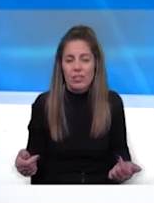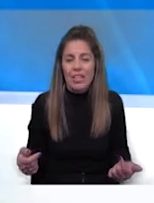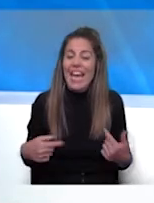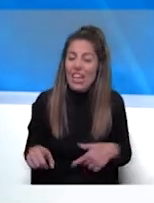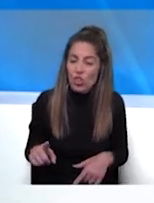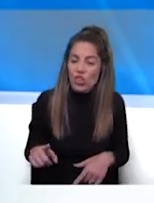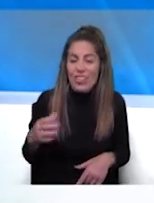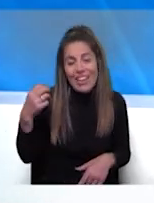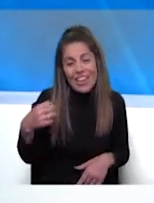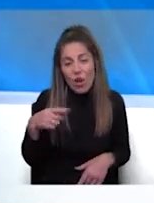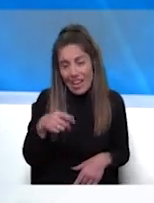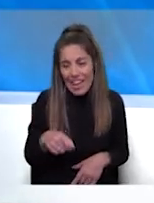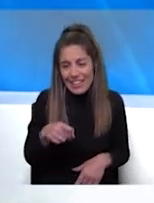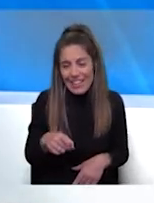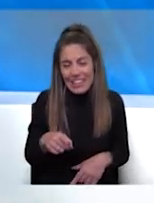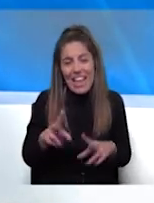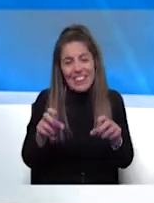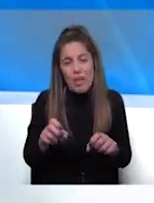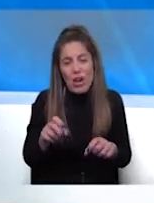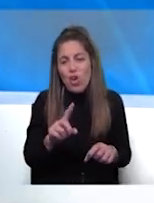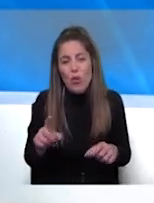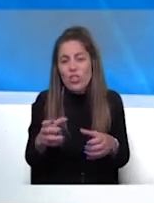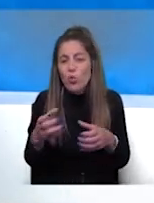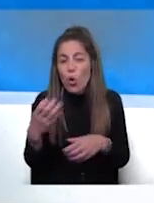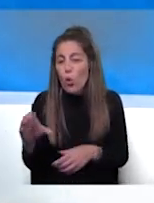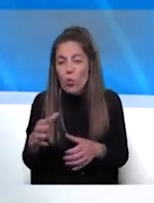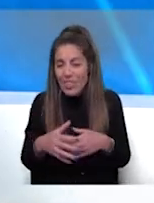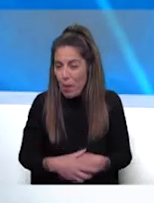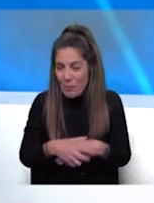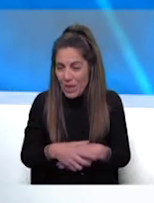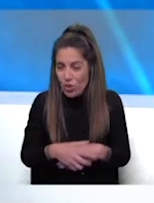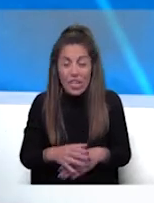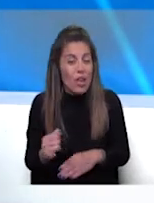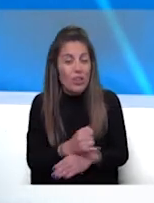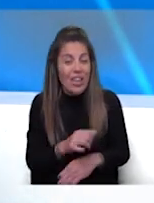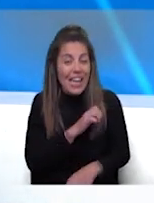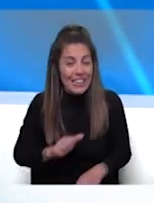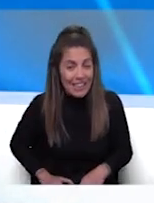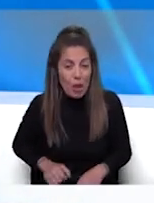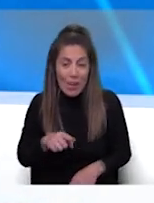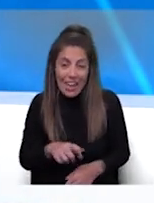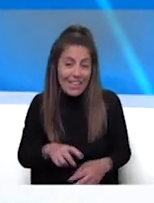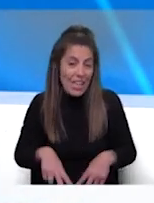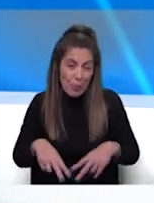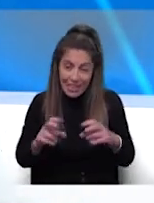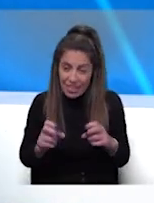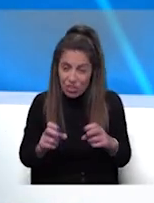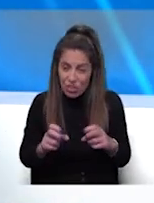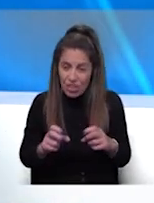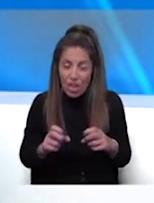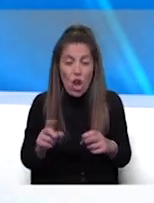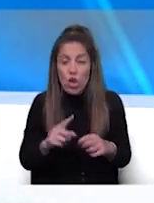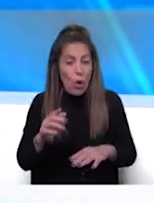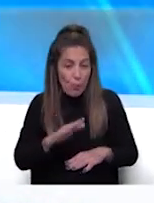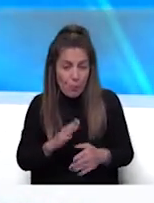Entonces, me parece que ahí el asunto de la JUTEP no es un club de amigos, es el organismo estatal para esos casos, en el plano no